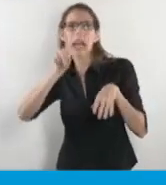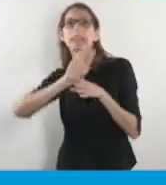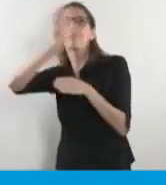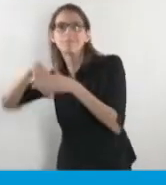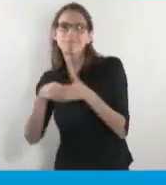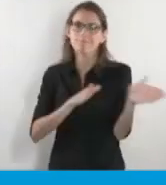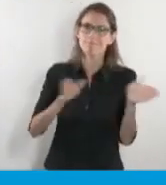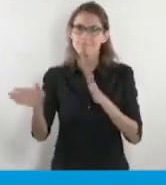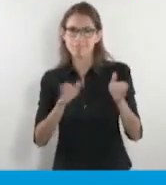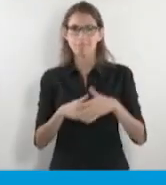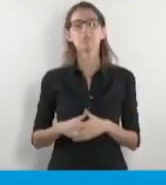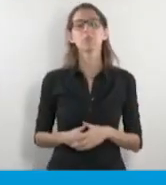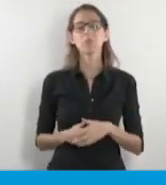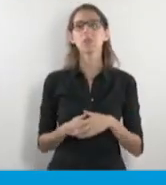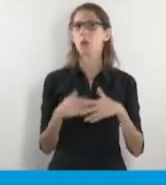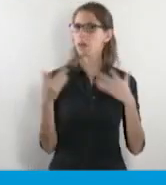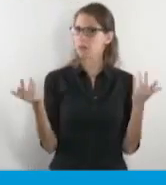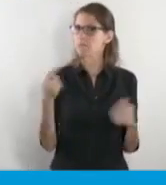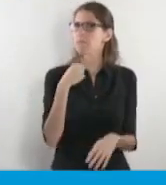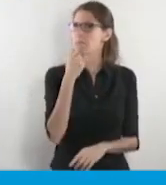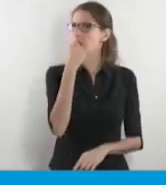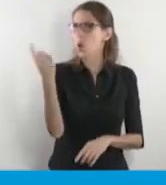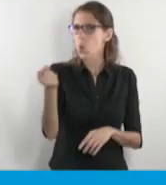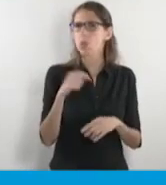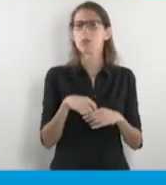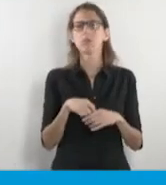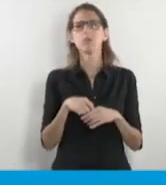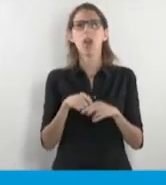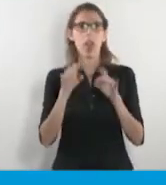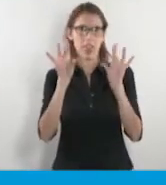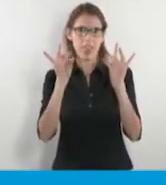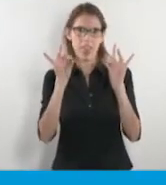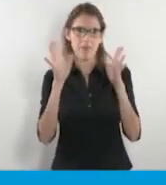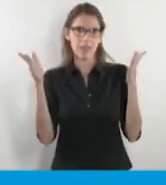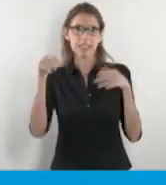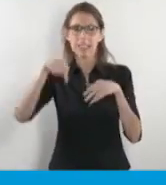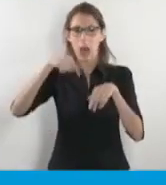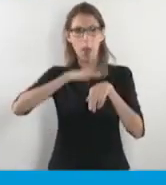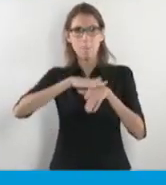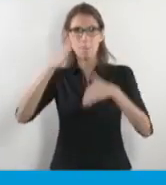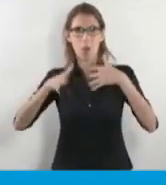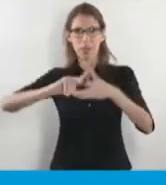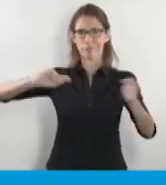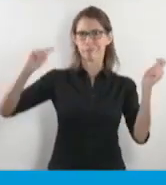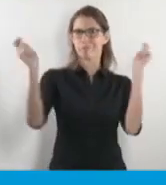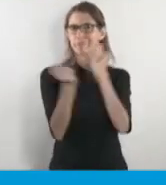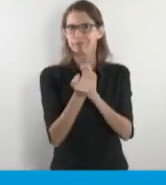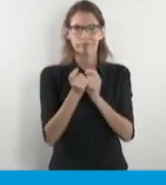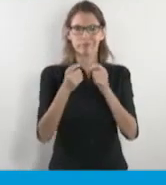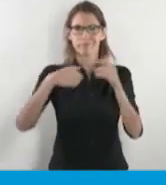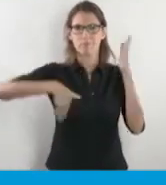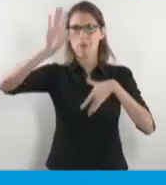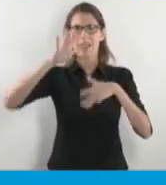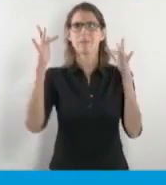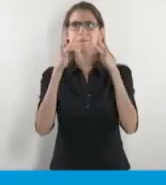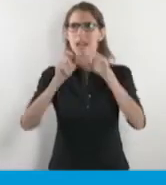una pregunta que difícil no los tiempos de la digamos de este giro virtual digital de informático que estamos viviendo para